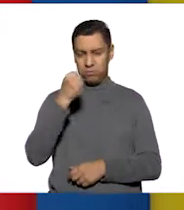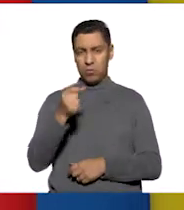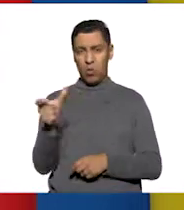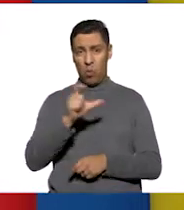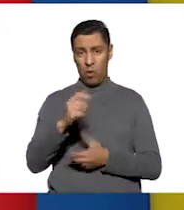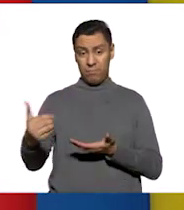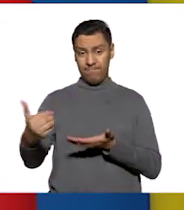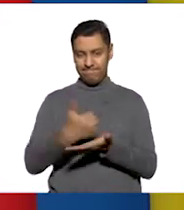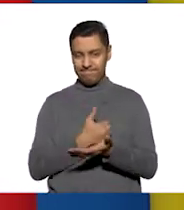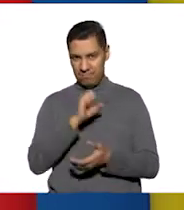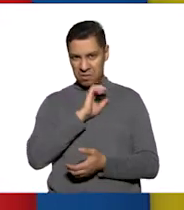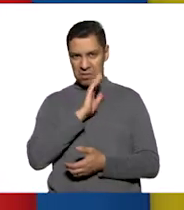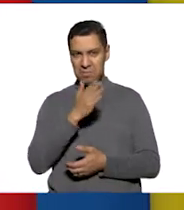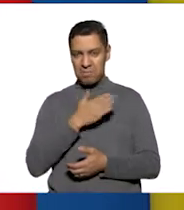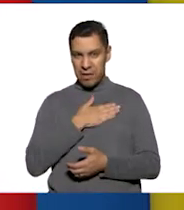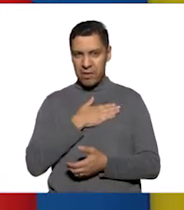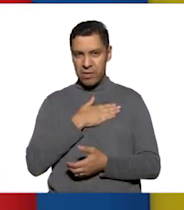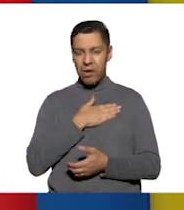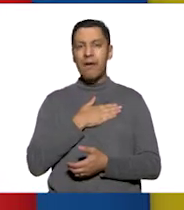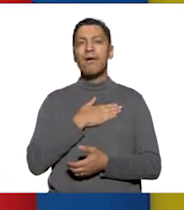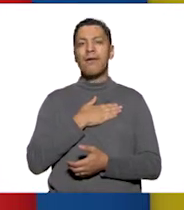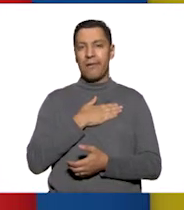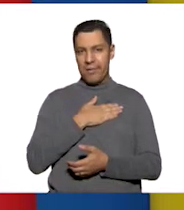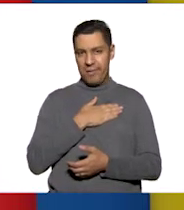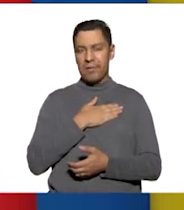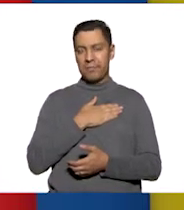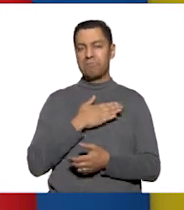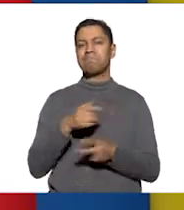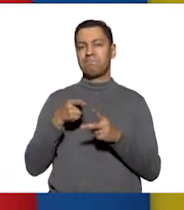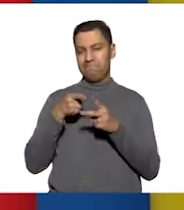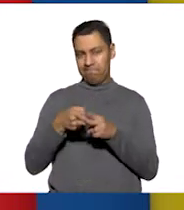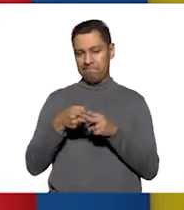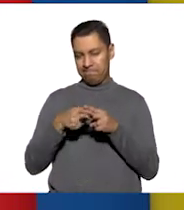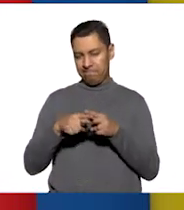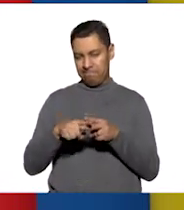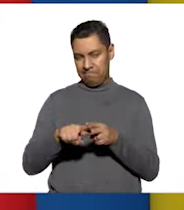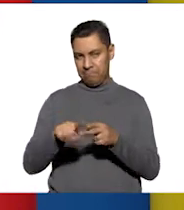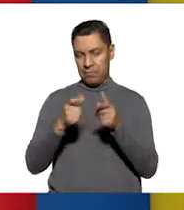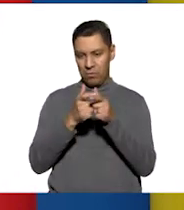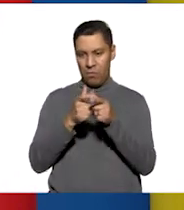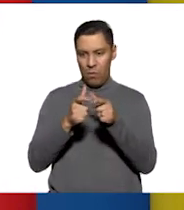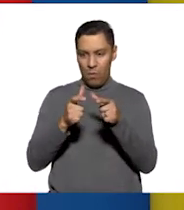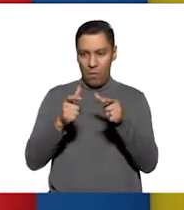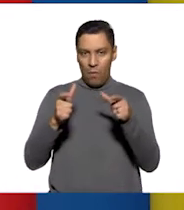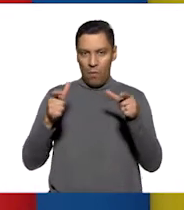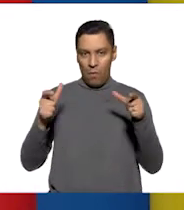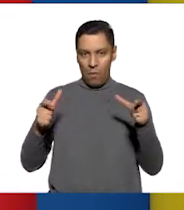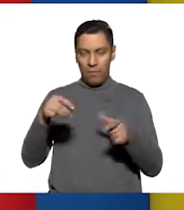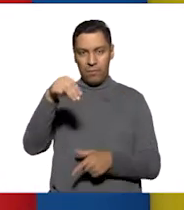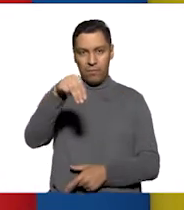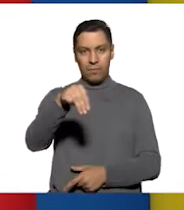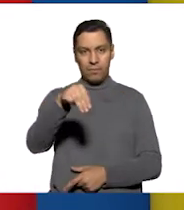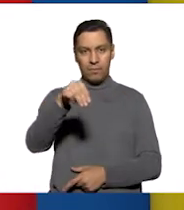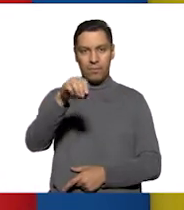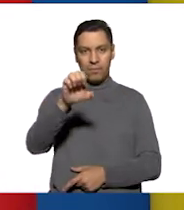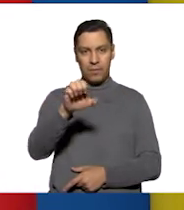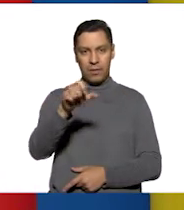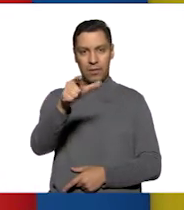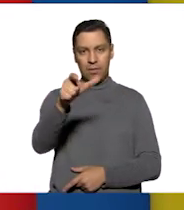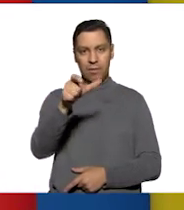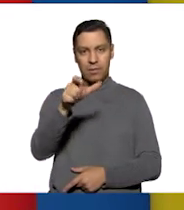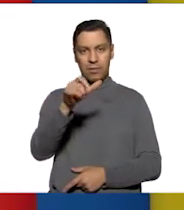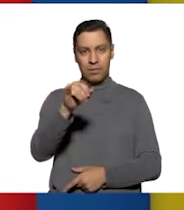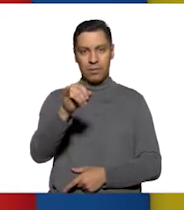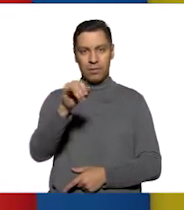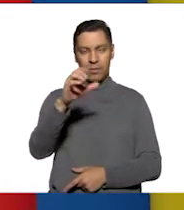españoles durante el periodo conocido como el Posclásico. Pero no se preocupen allá en casa. A lo largo del ciclo escolar, cuando